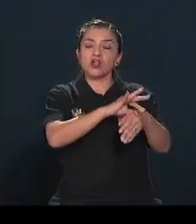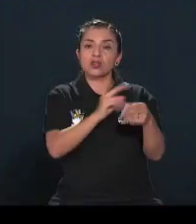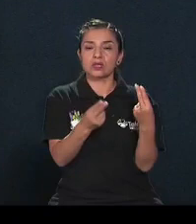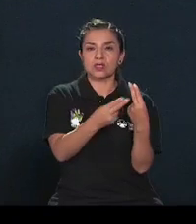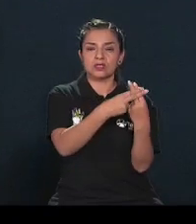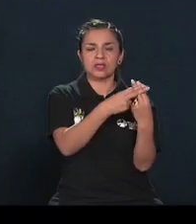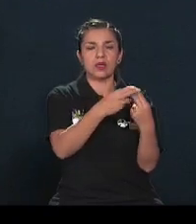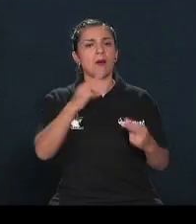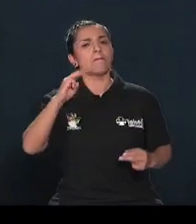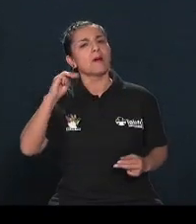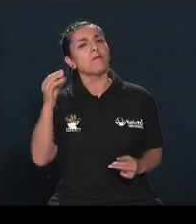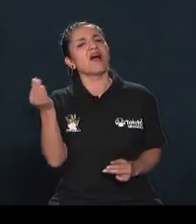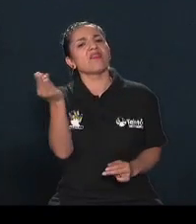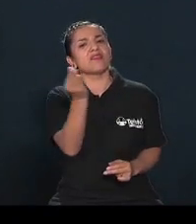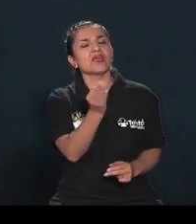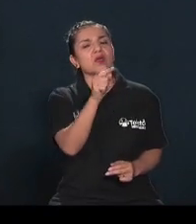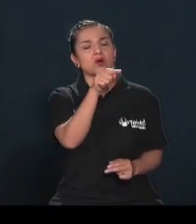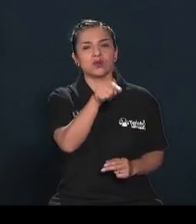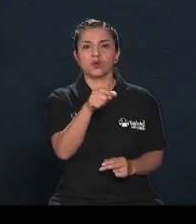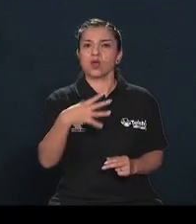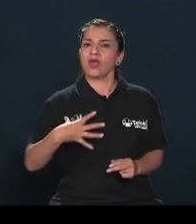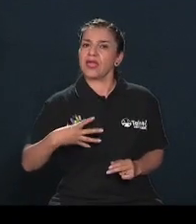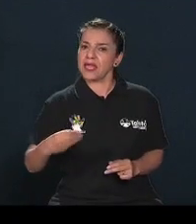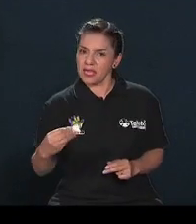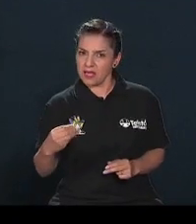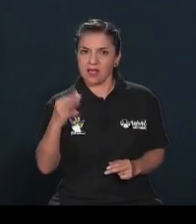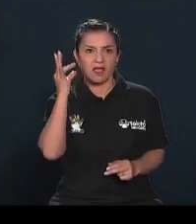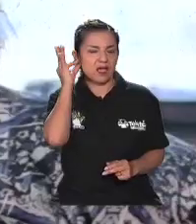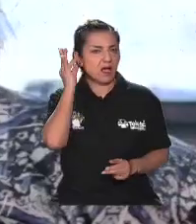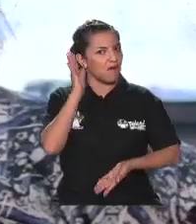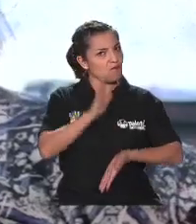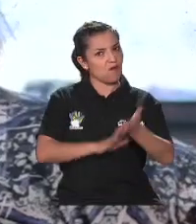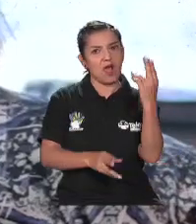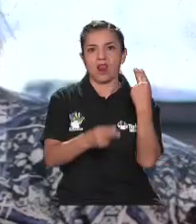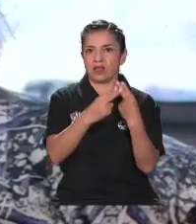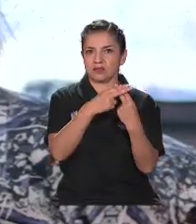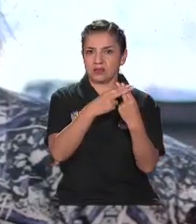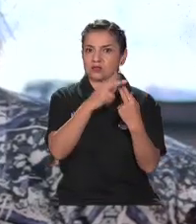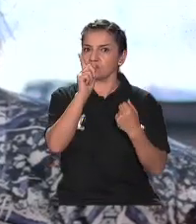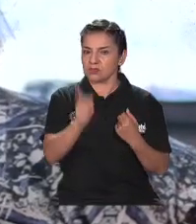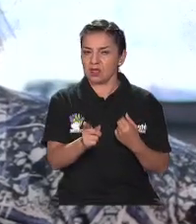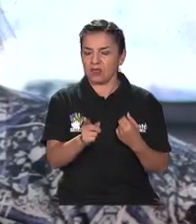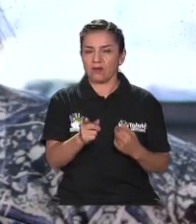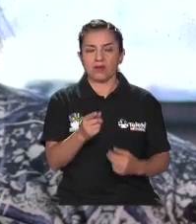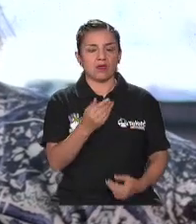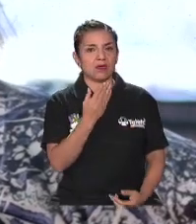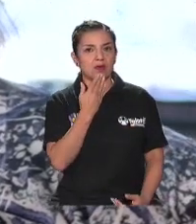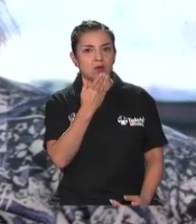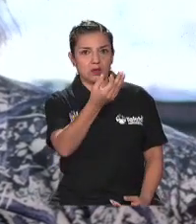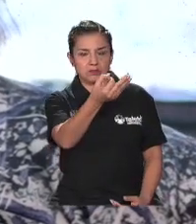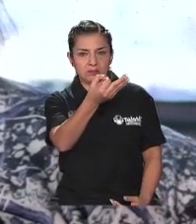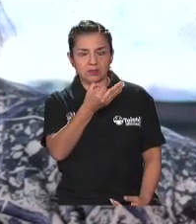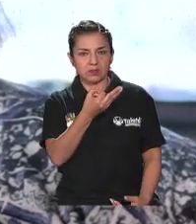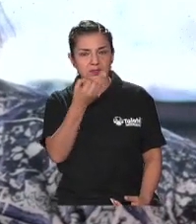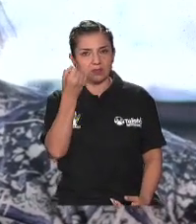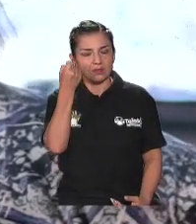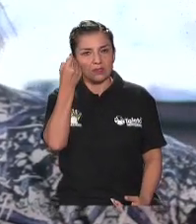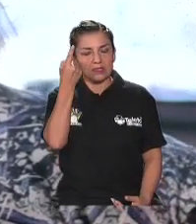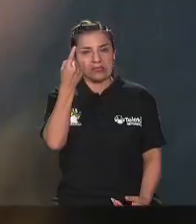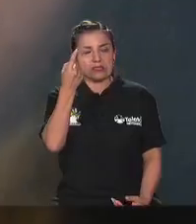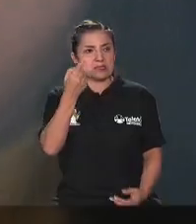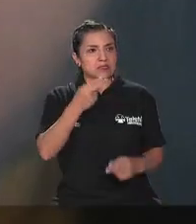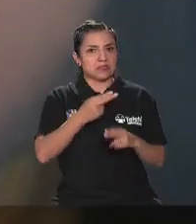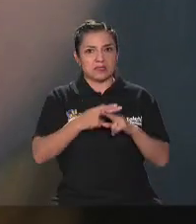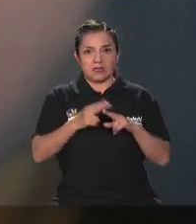mamá le dijo, tu hija tiene que ir a la Teletón. Cuando yo lo supe, yo dije, ¿y ahora qué va a pasar,